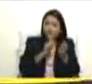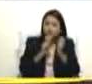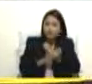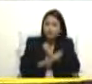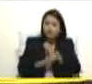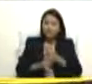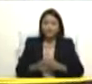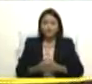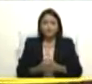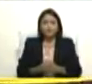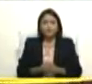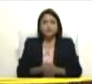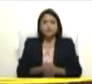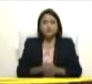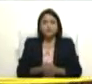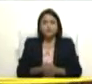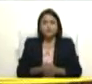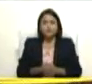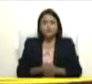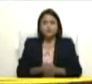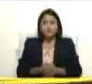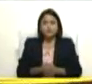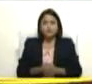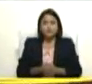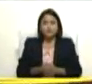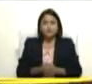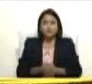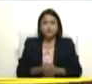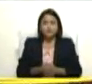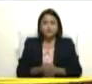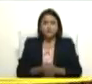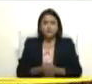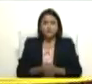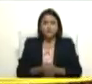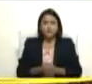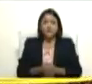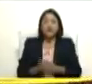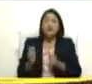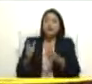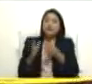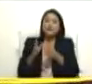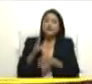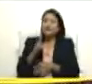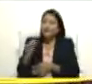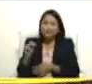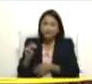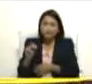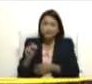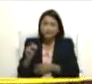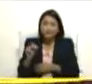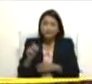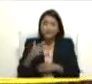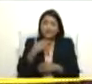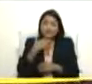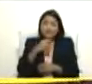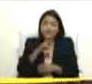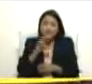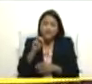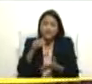la Constitución, sobre una reforma constitucional, y ganó el no, por escasos 20.000 votos.